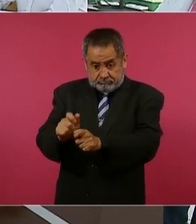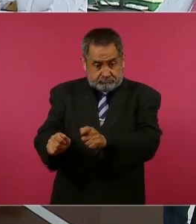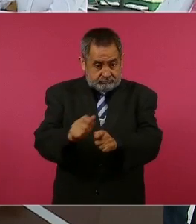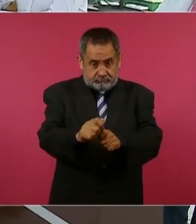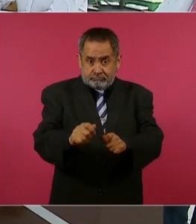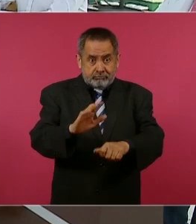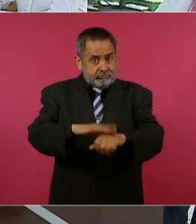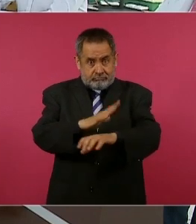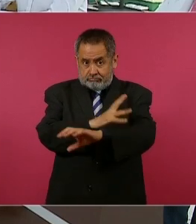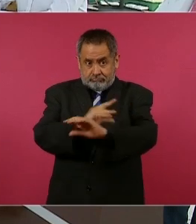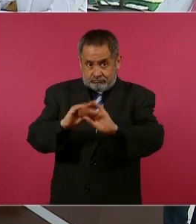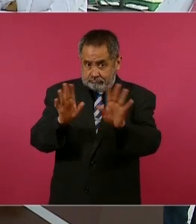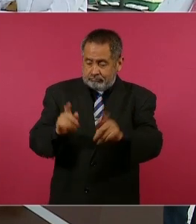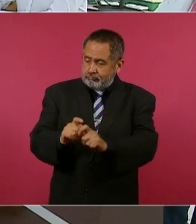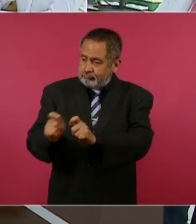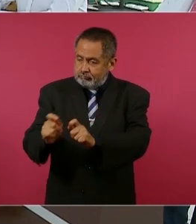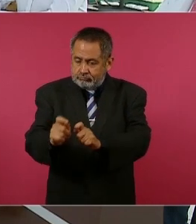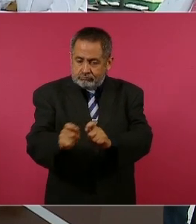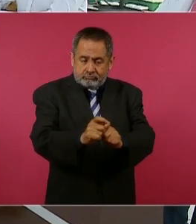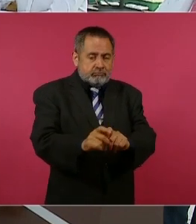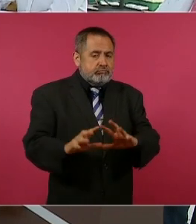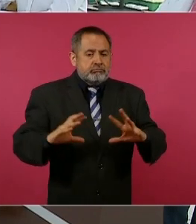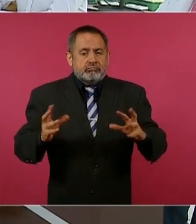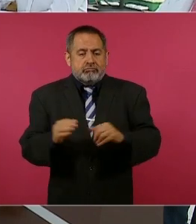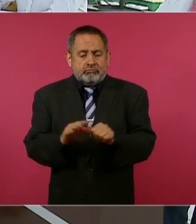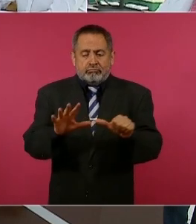lo ha instruido, un total de